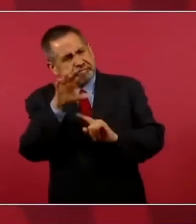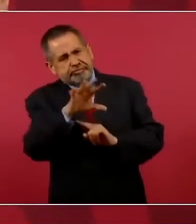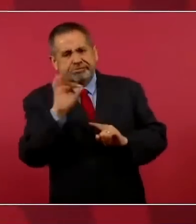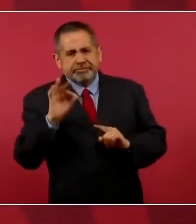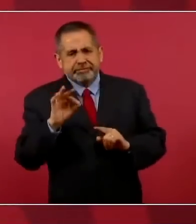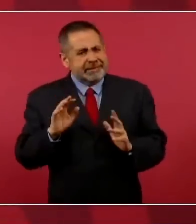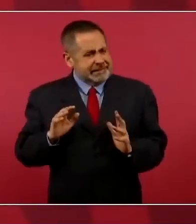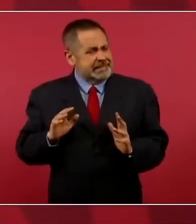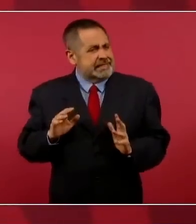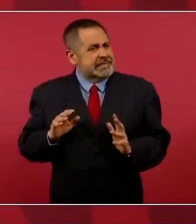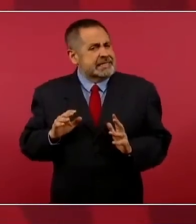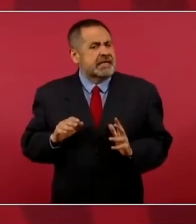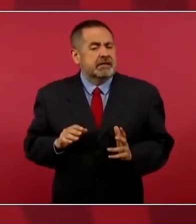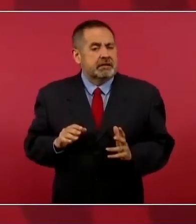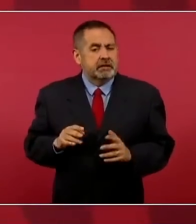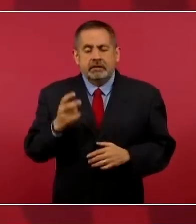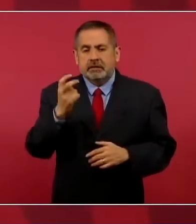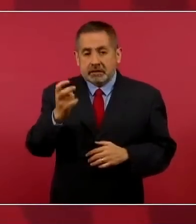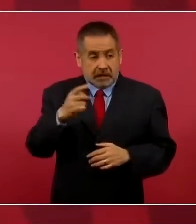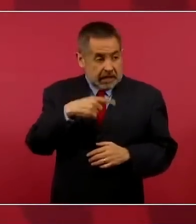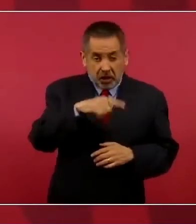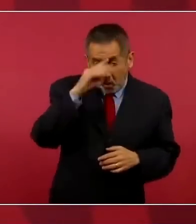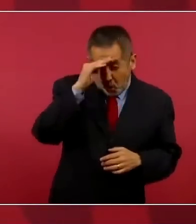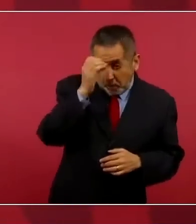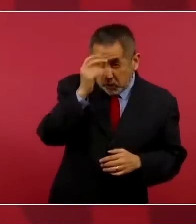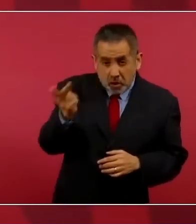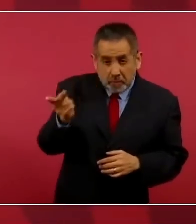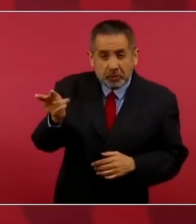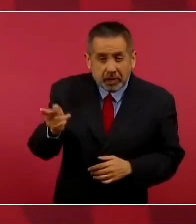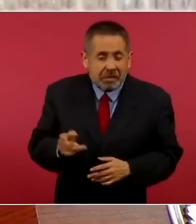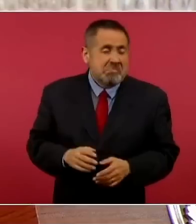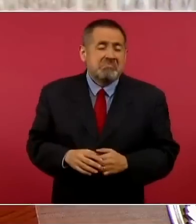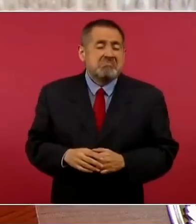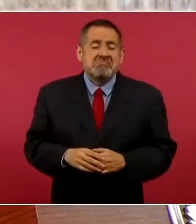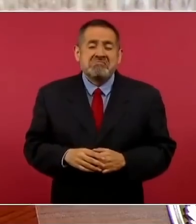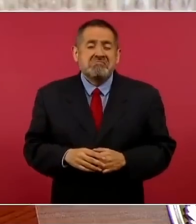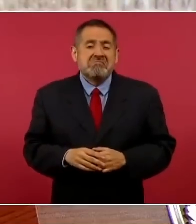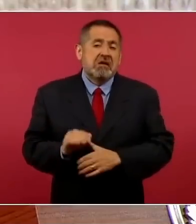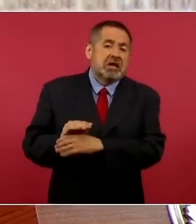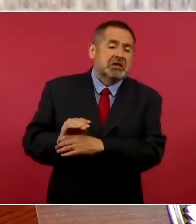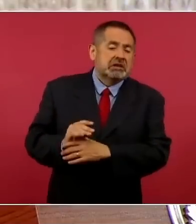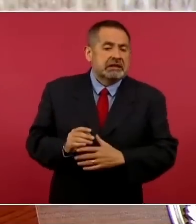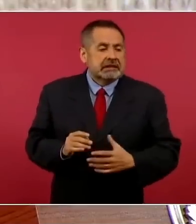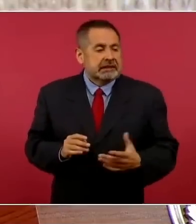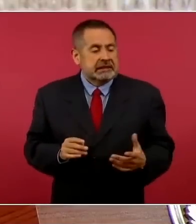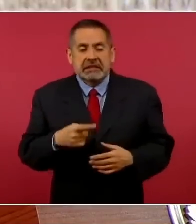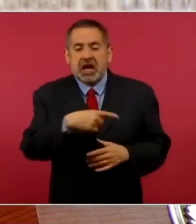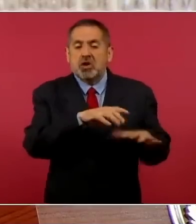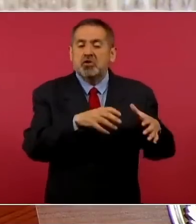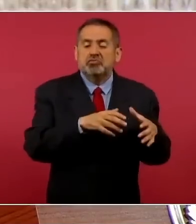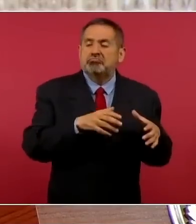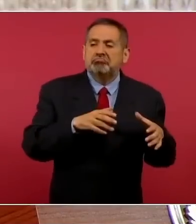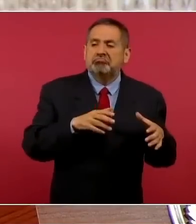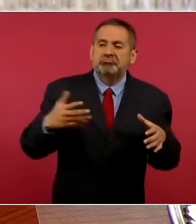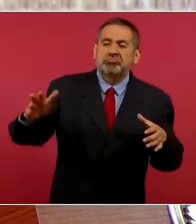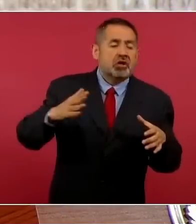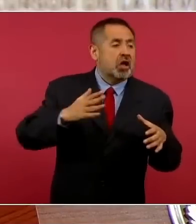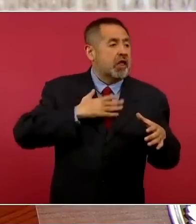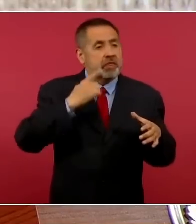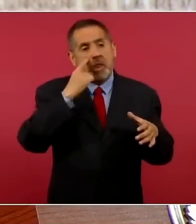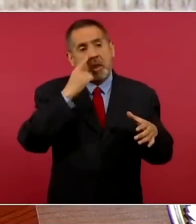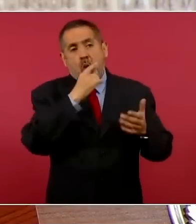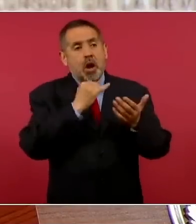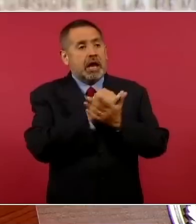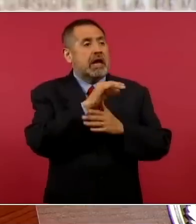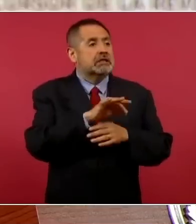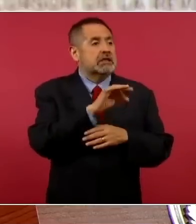Claro, ¿y tomaron en cuenta esa opinión? No, porque para ellos la democracia